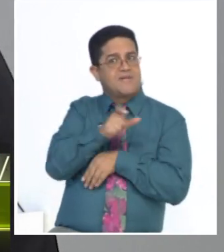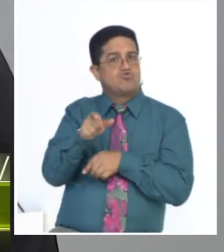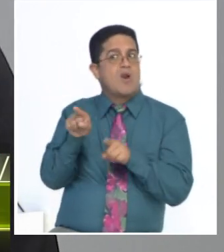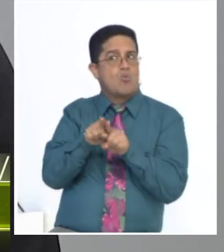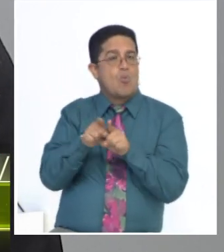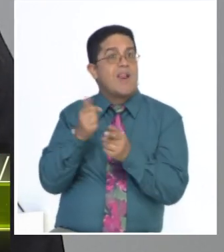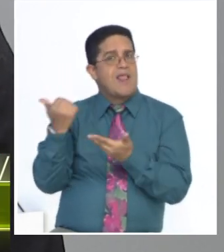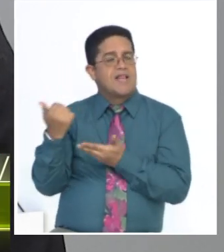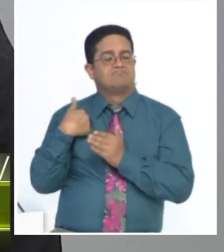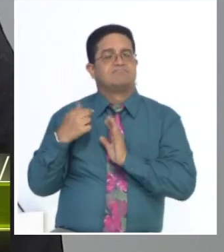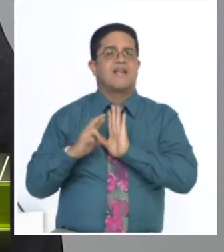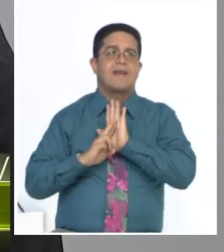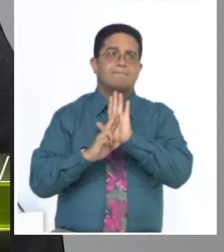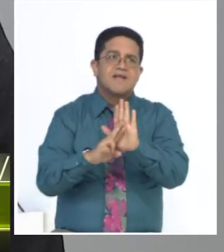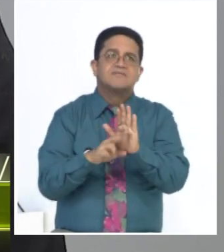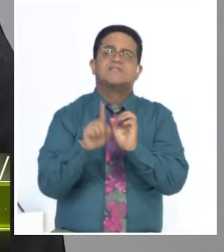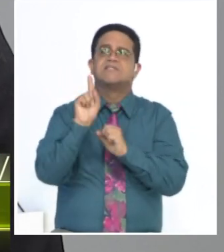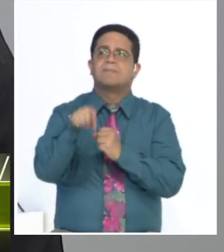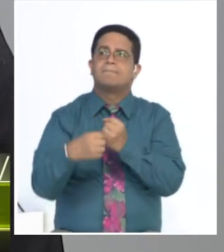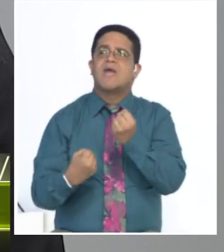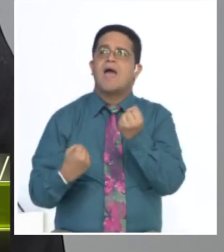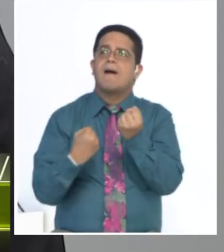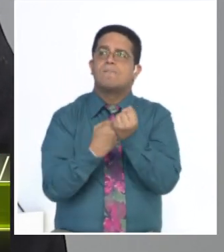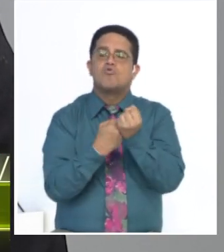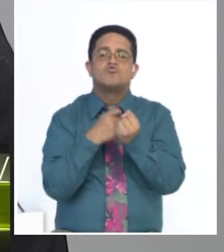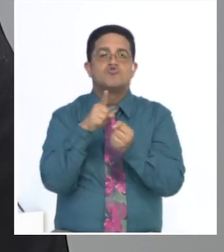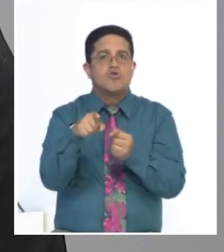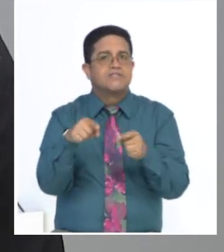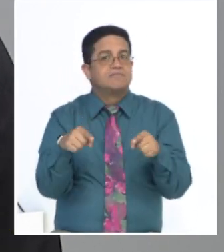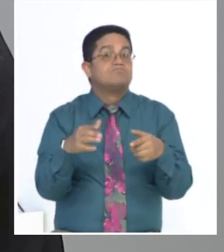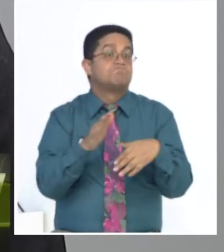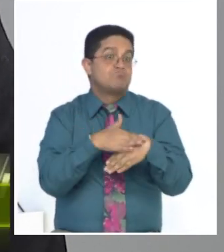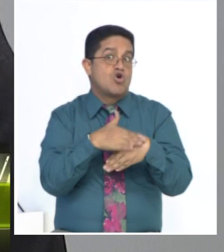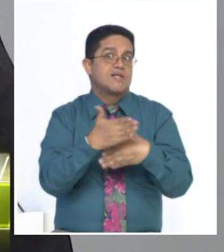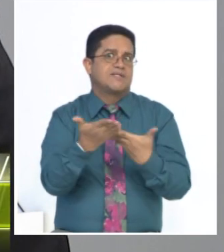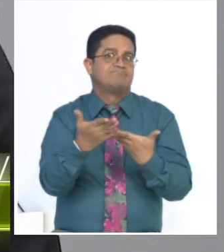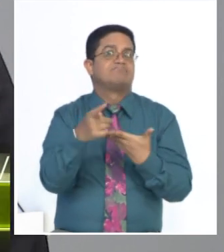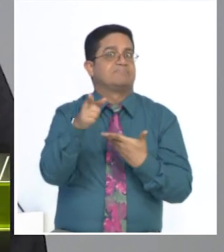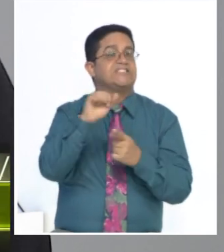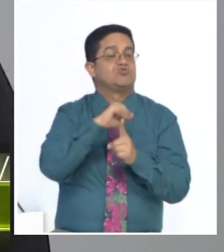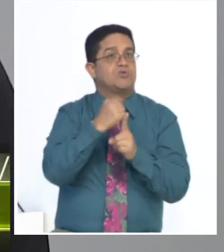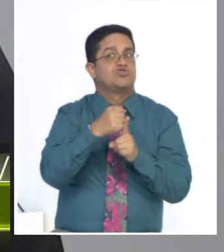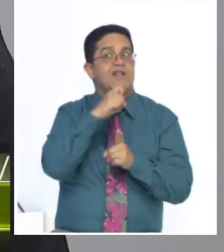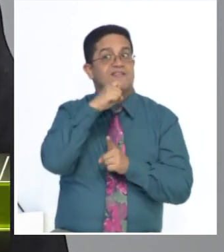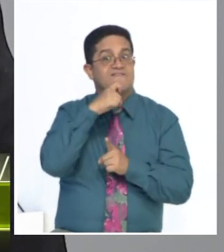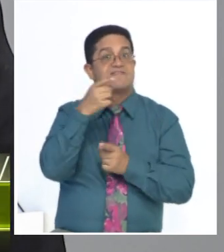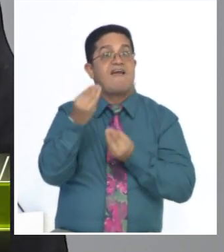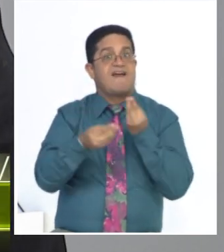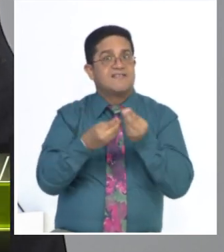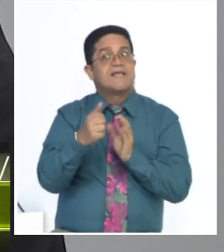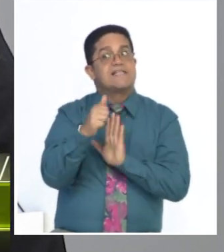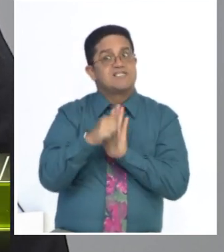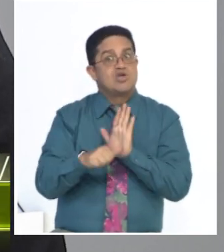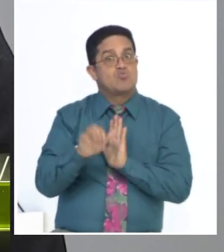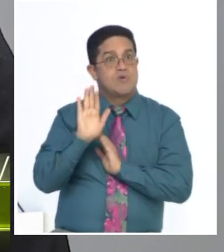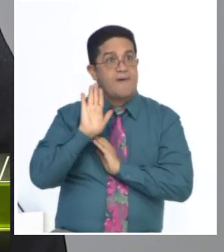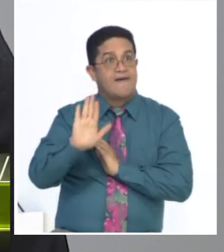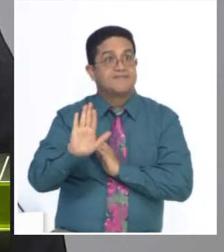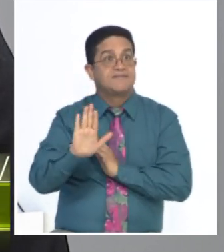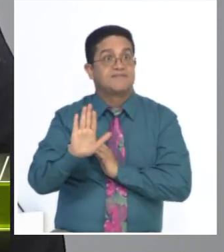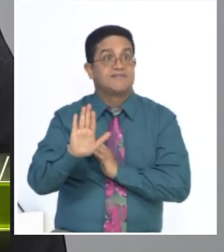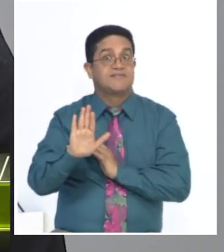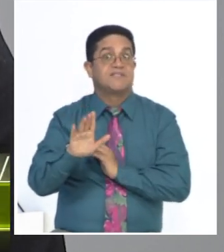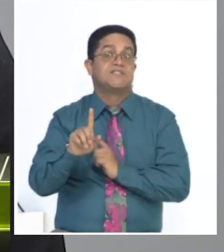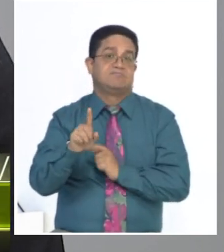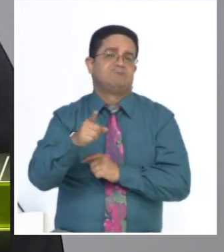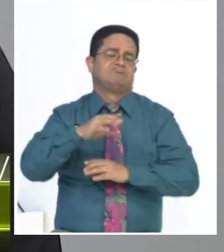que nos representan y que nos han apoyado en estos retos porque son realmente bastantes retos llevar a cabo una cirugía de este tipo, y con toda la